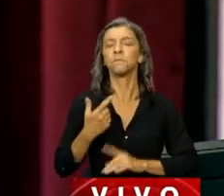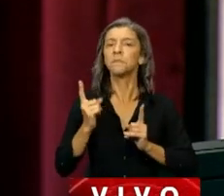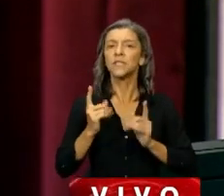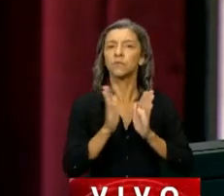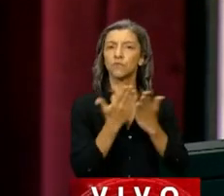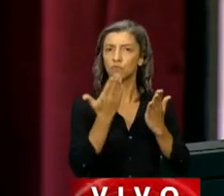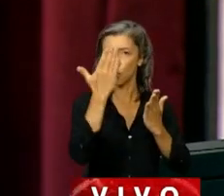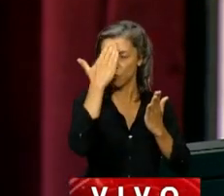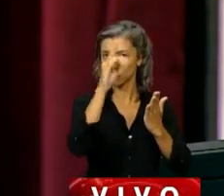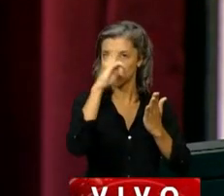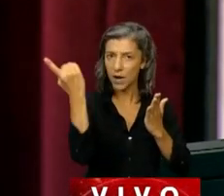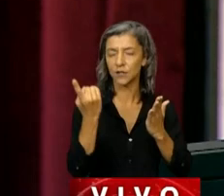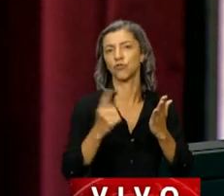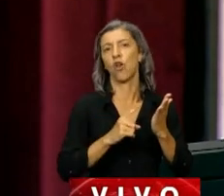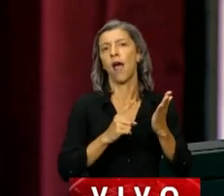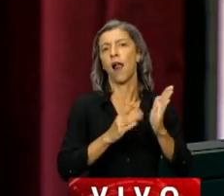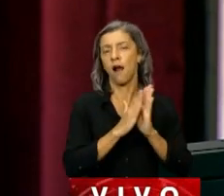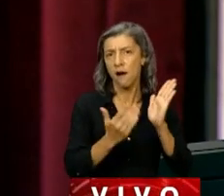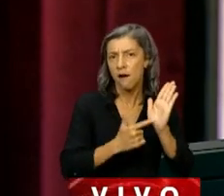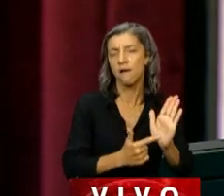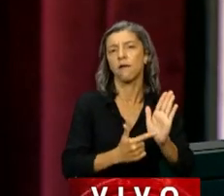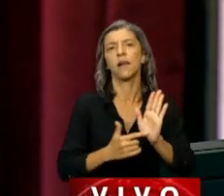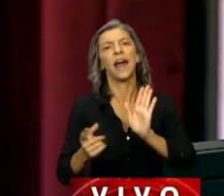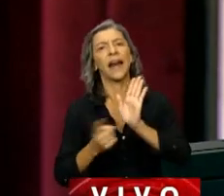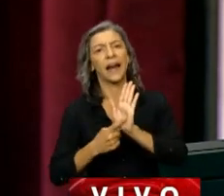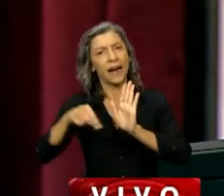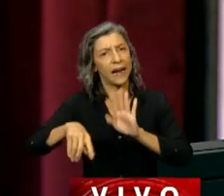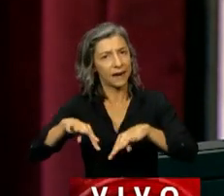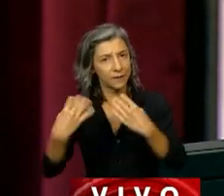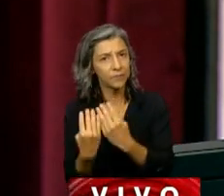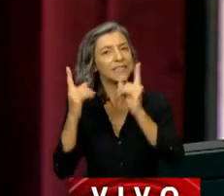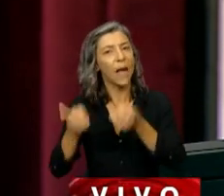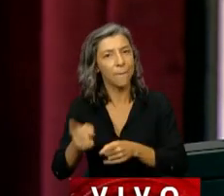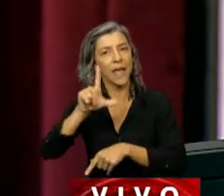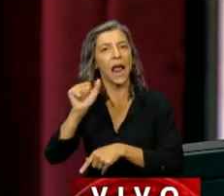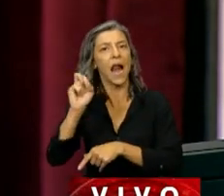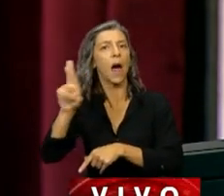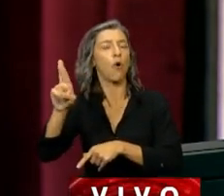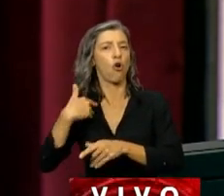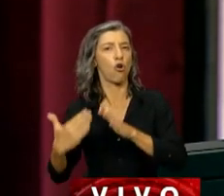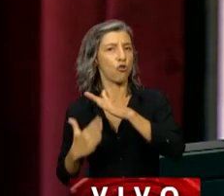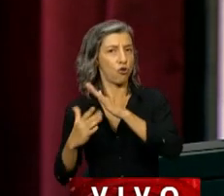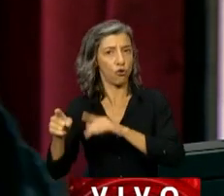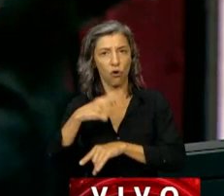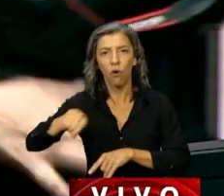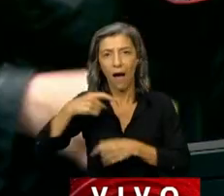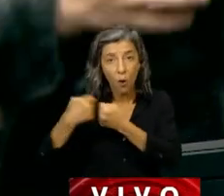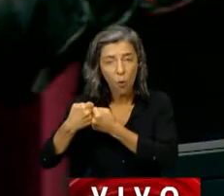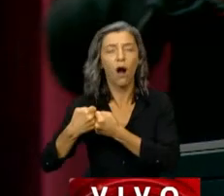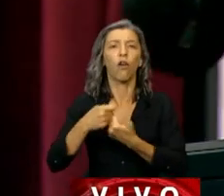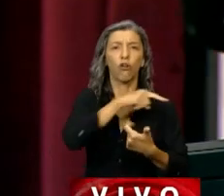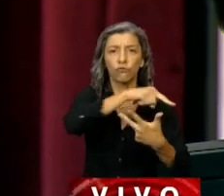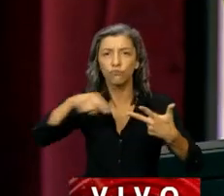Nacional, el reglamento y los acuerdos de labor parlamentaria nos generen para nuestro